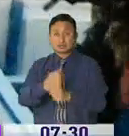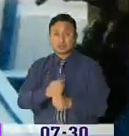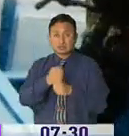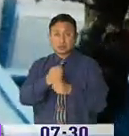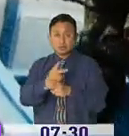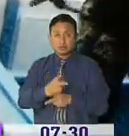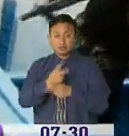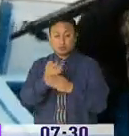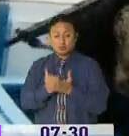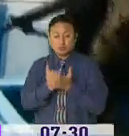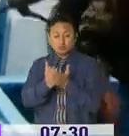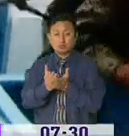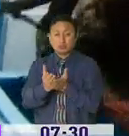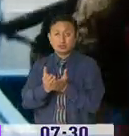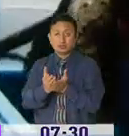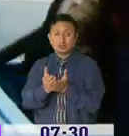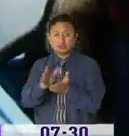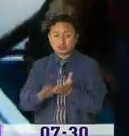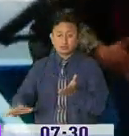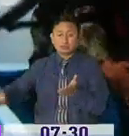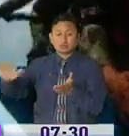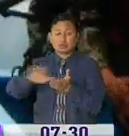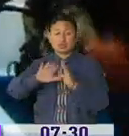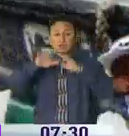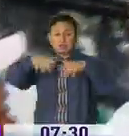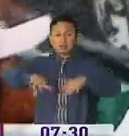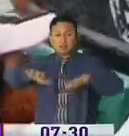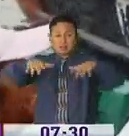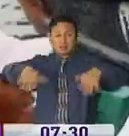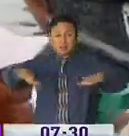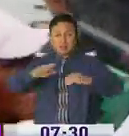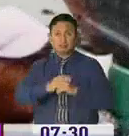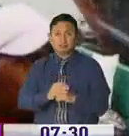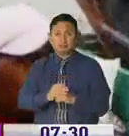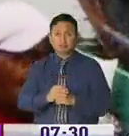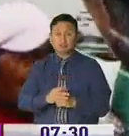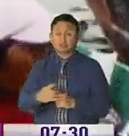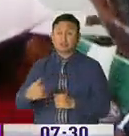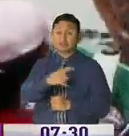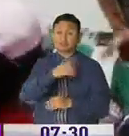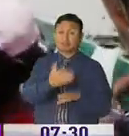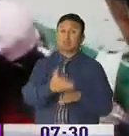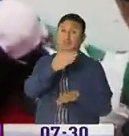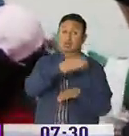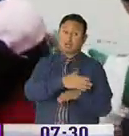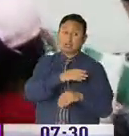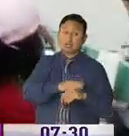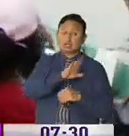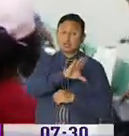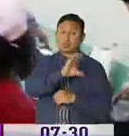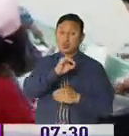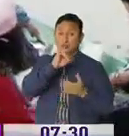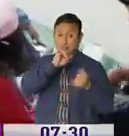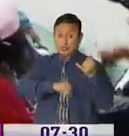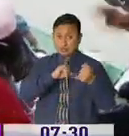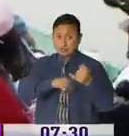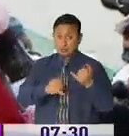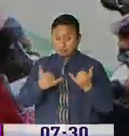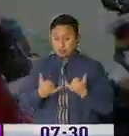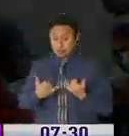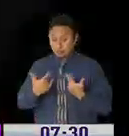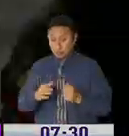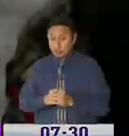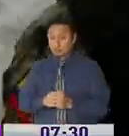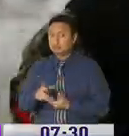los Espacios Acuáticos. Así, lo que antes pudo costar 50 centavos, ahora ya les representa un pago